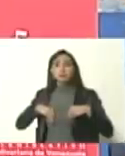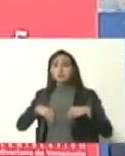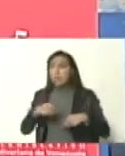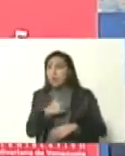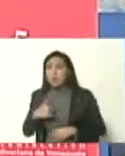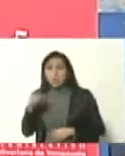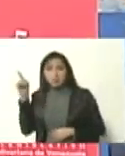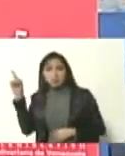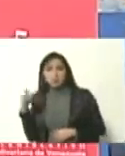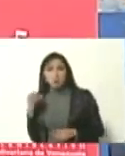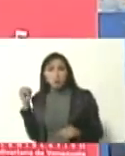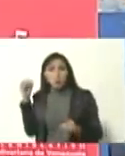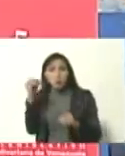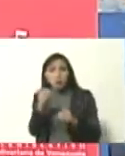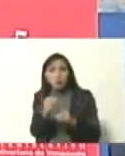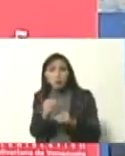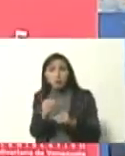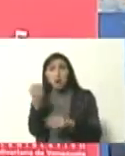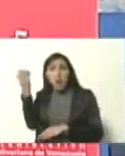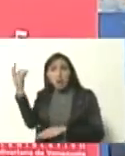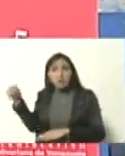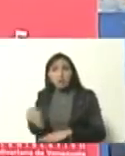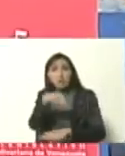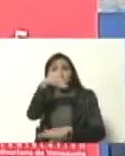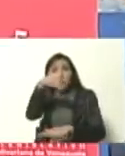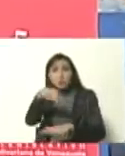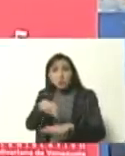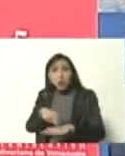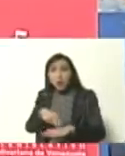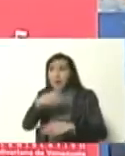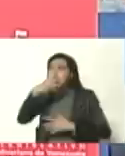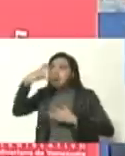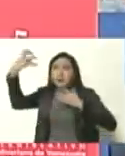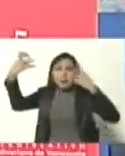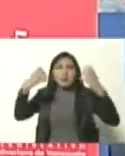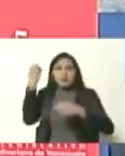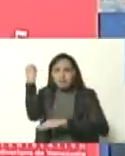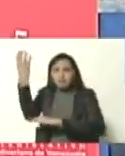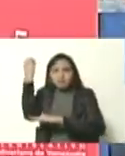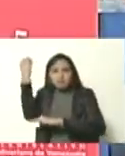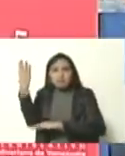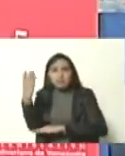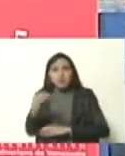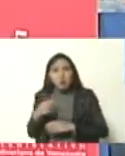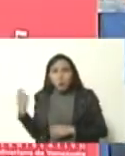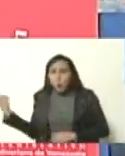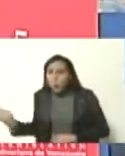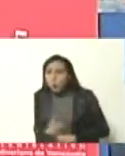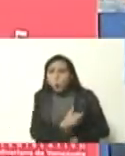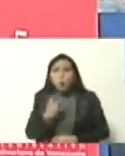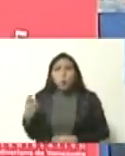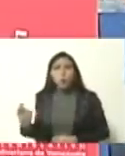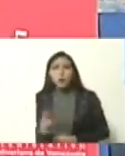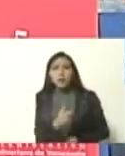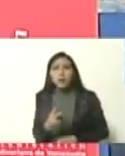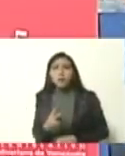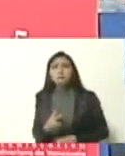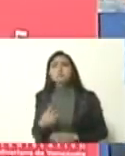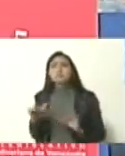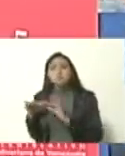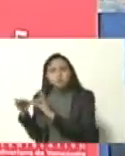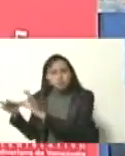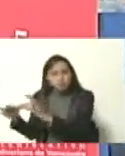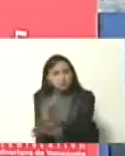con la intención de que la voz de la Asamblea Nacional, que ahora suena con fuerza en la búsqueda de reconciliación,